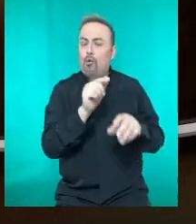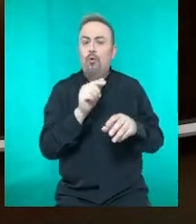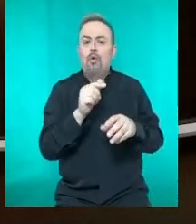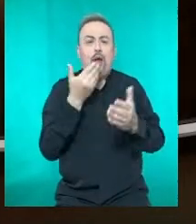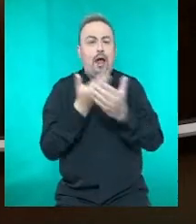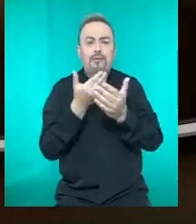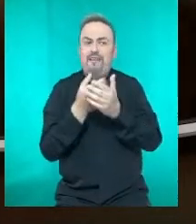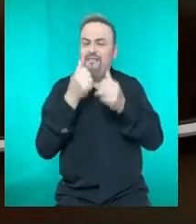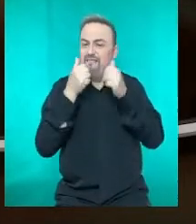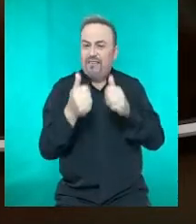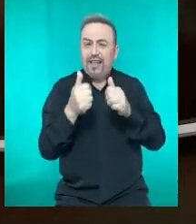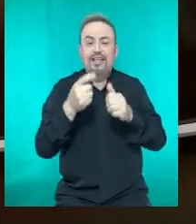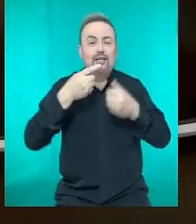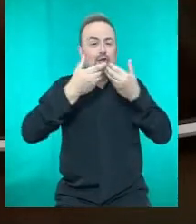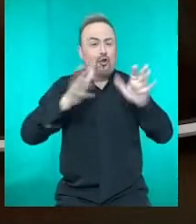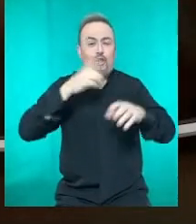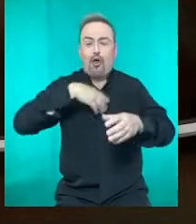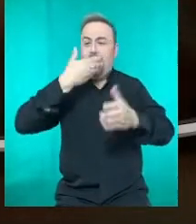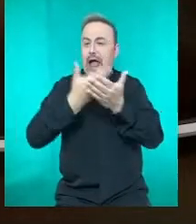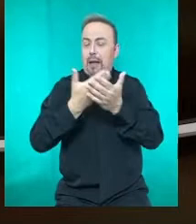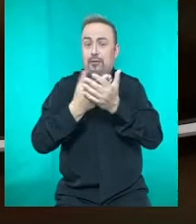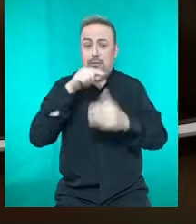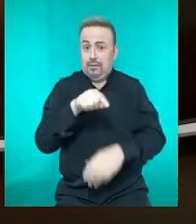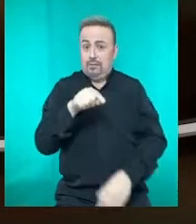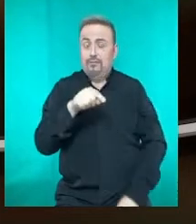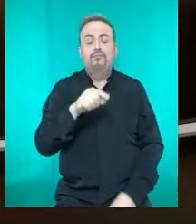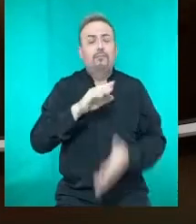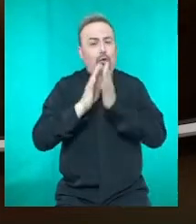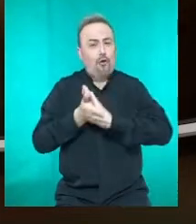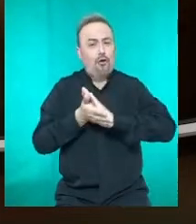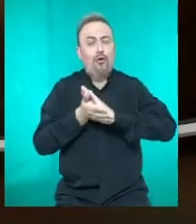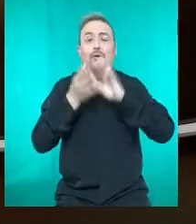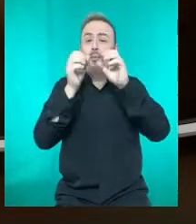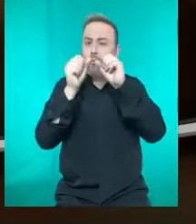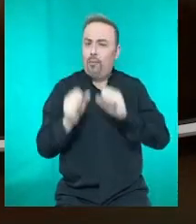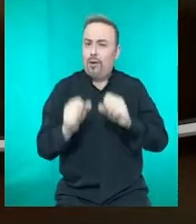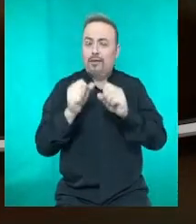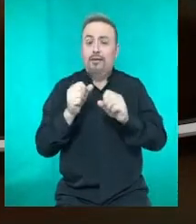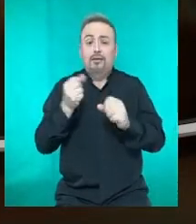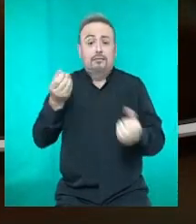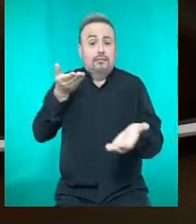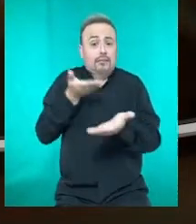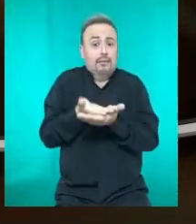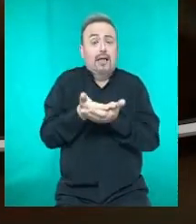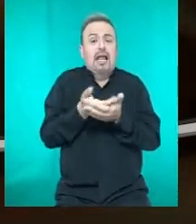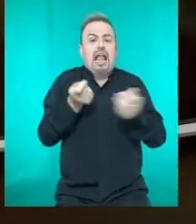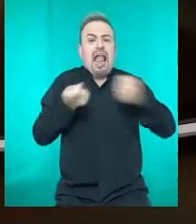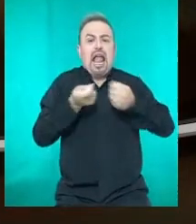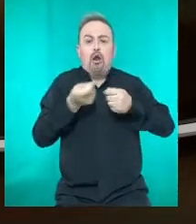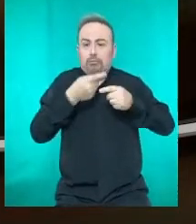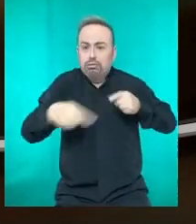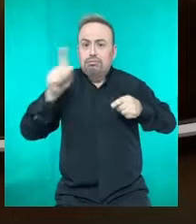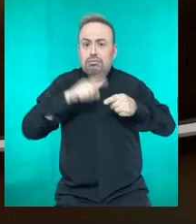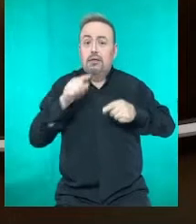pie para poder aprovechar todo esto e incluso, más aún, aportar e incluir la economía circular, vincular a